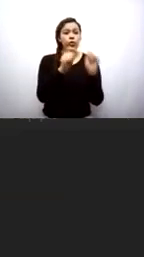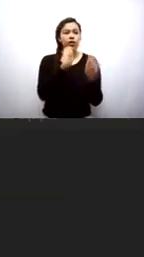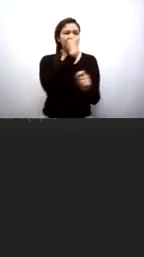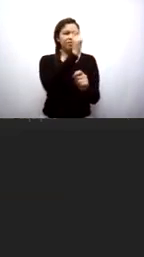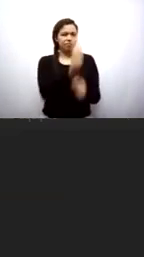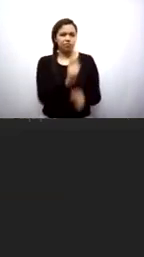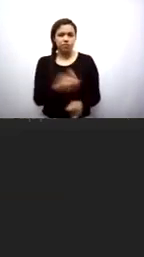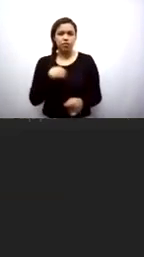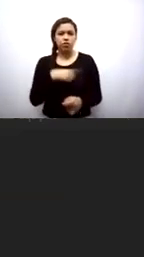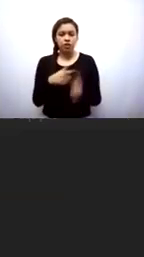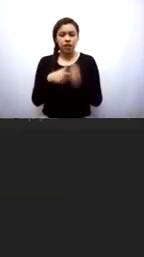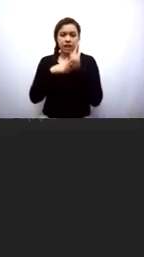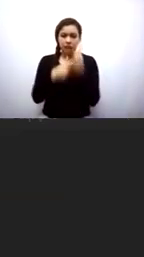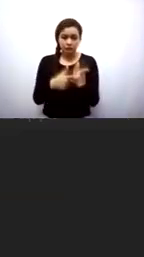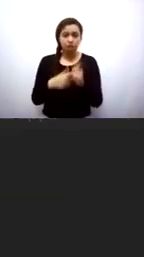opción en siguiente.